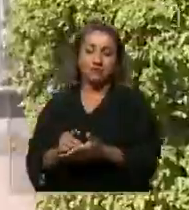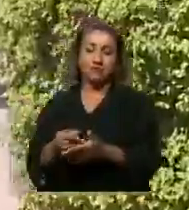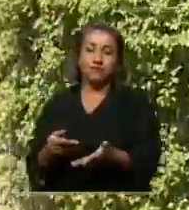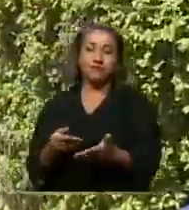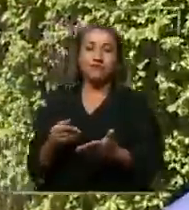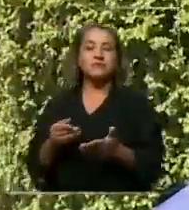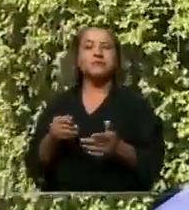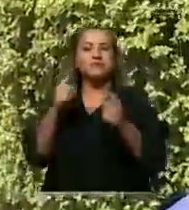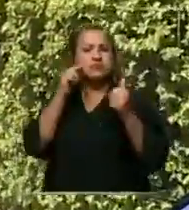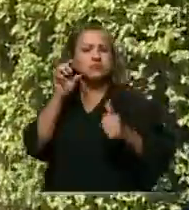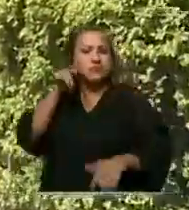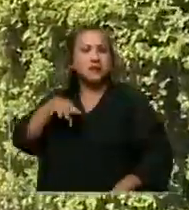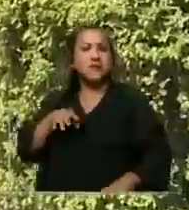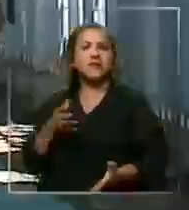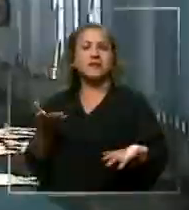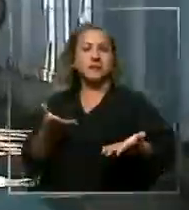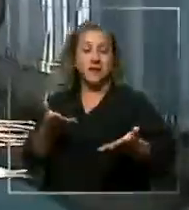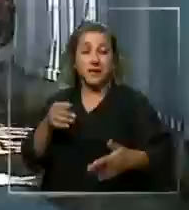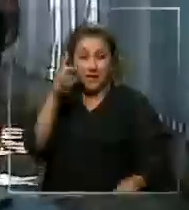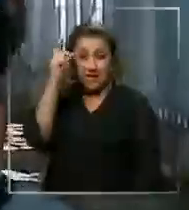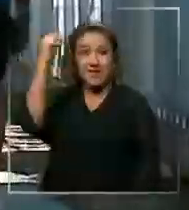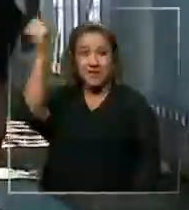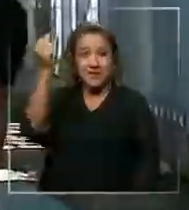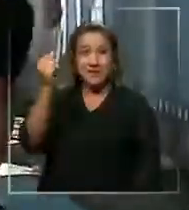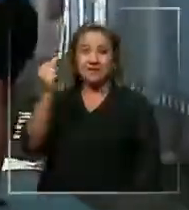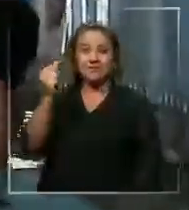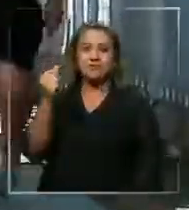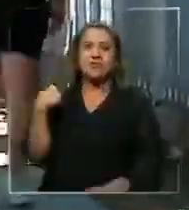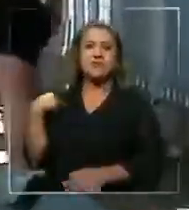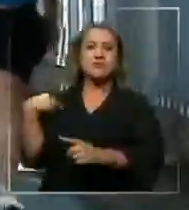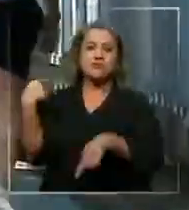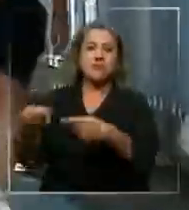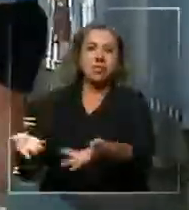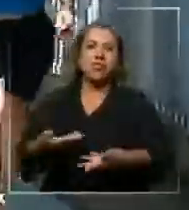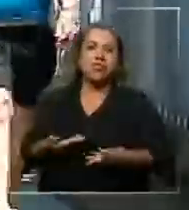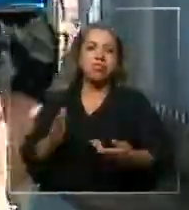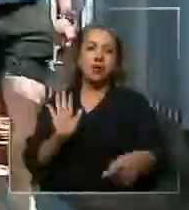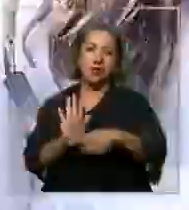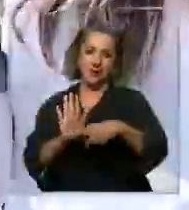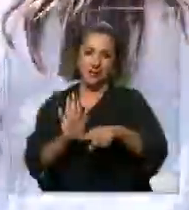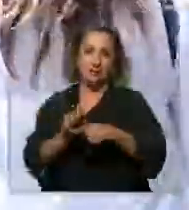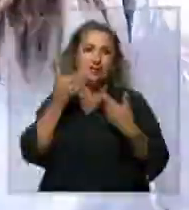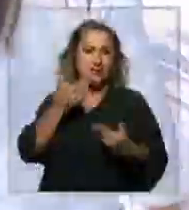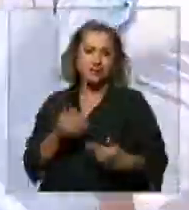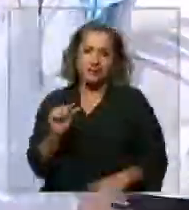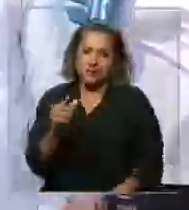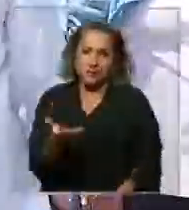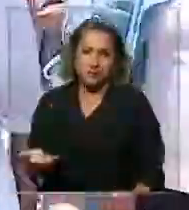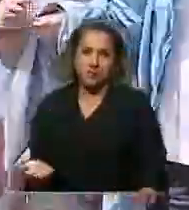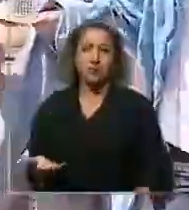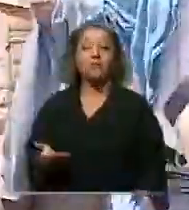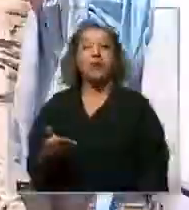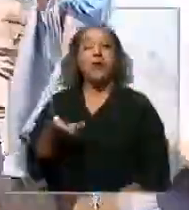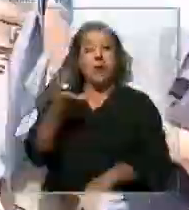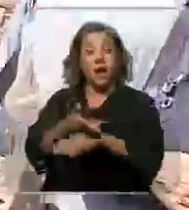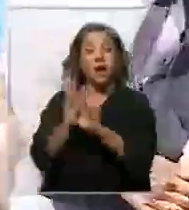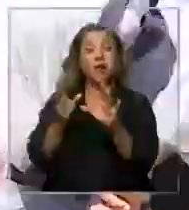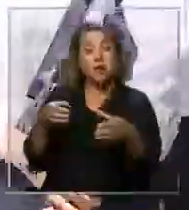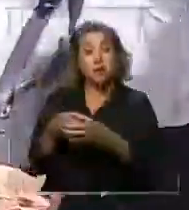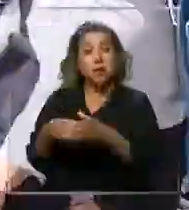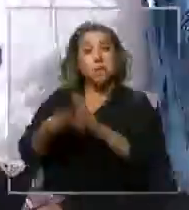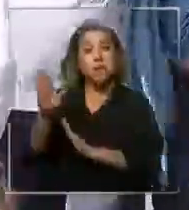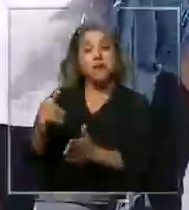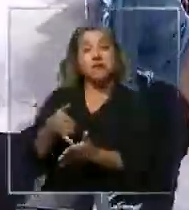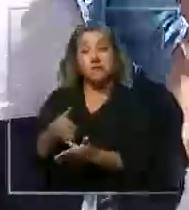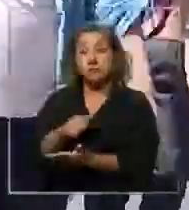especialistas aseguran que la iniciativa traería más años que beneficios por un lado tenemos un porcentaje de la población más